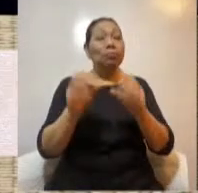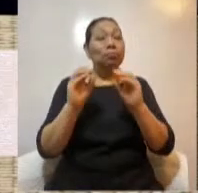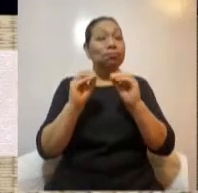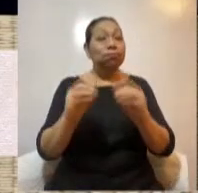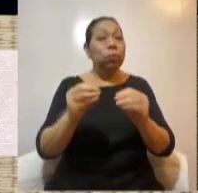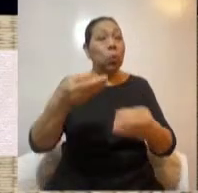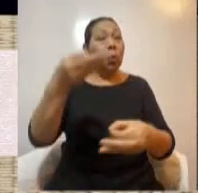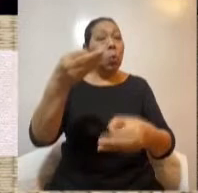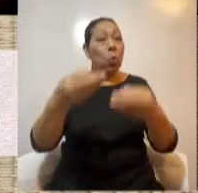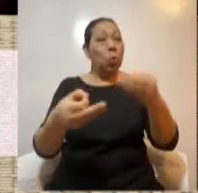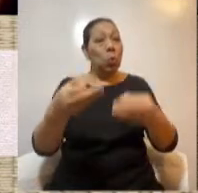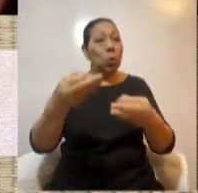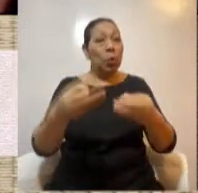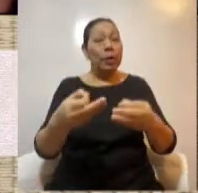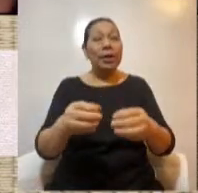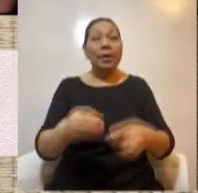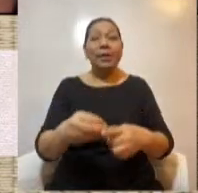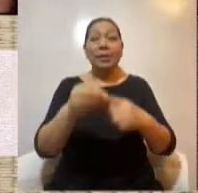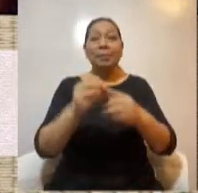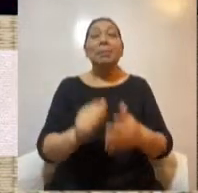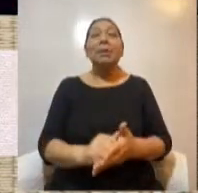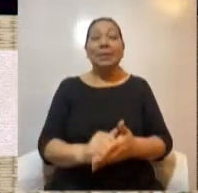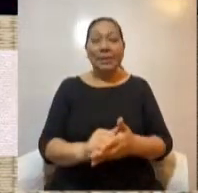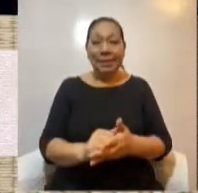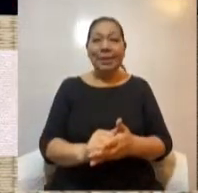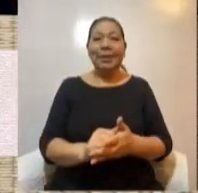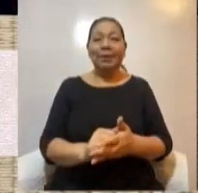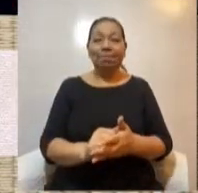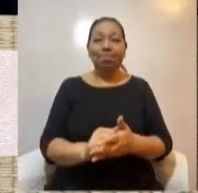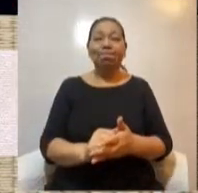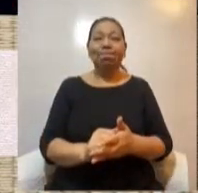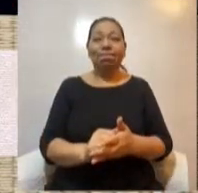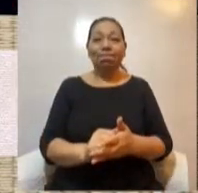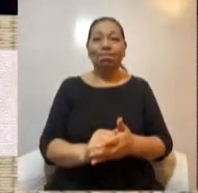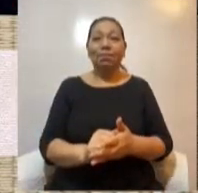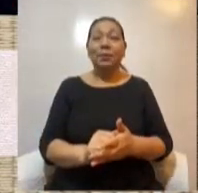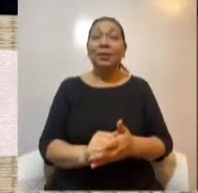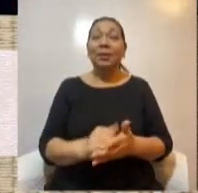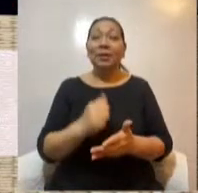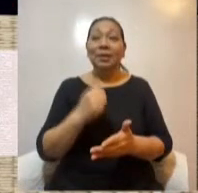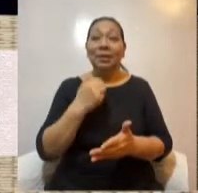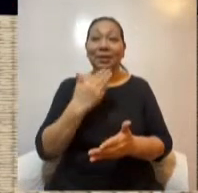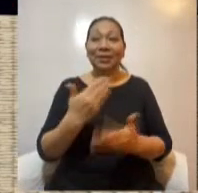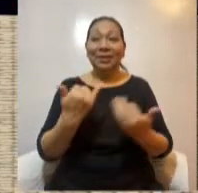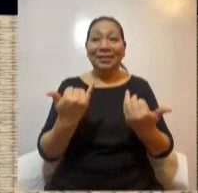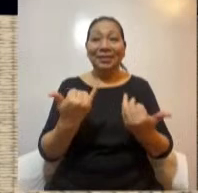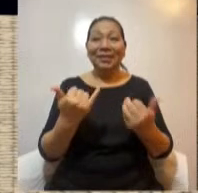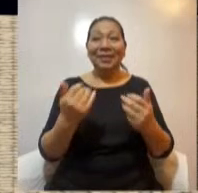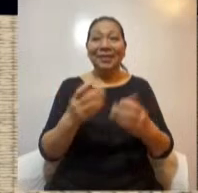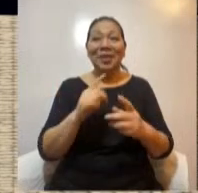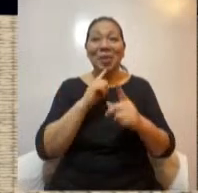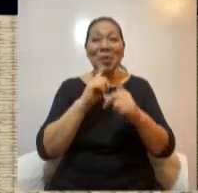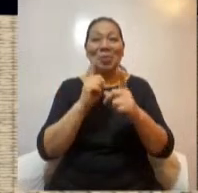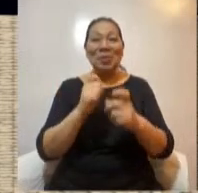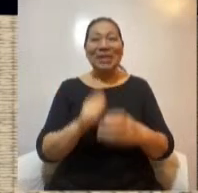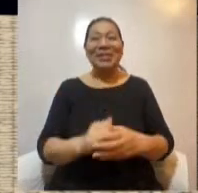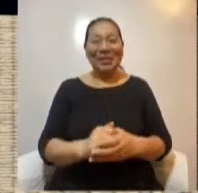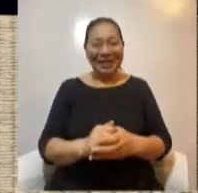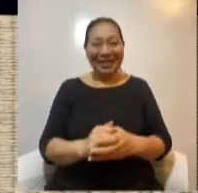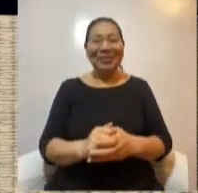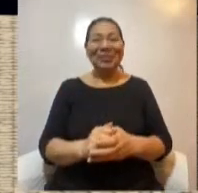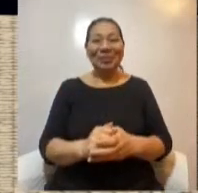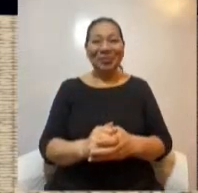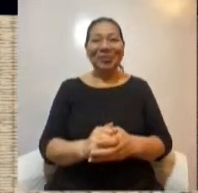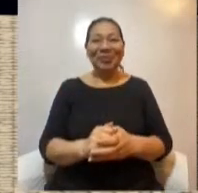del cumplimiento de sentencias en audiencias especiales. Bien. Agradezco mucho tu